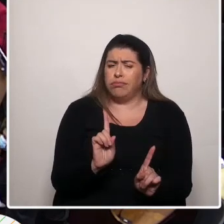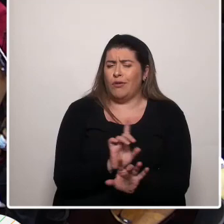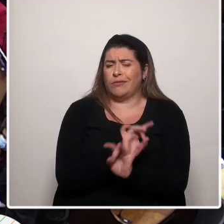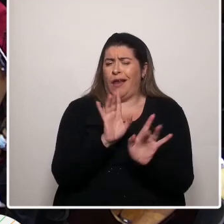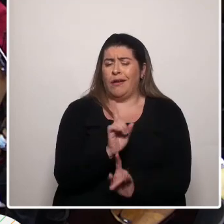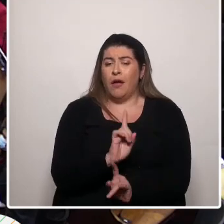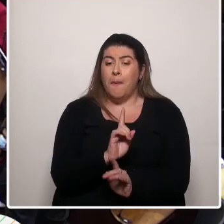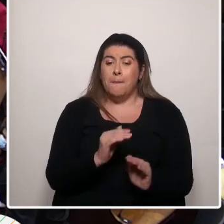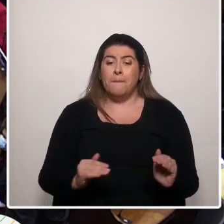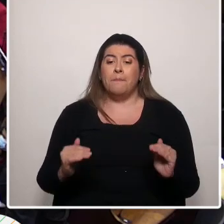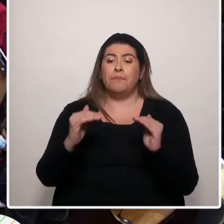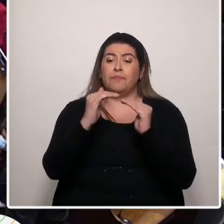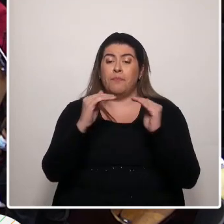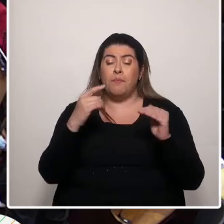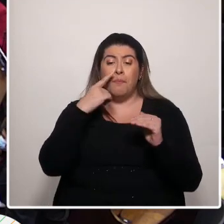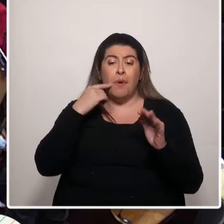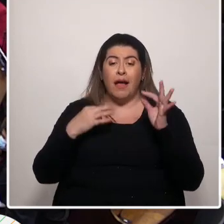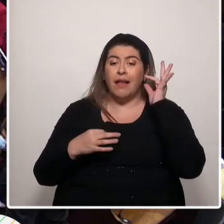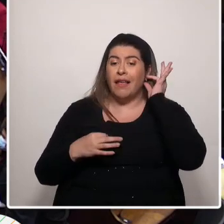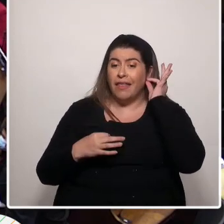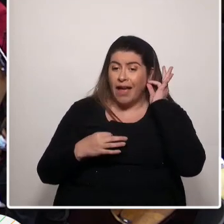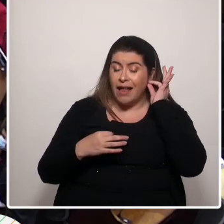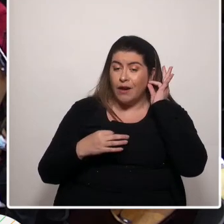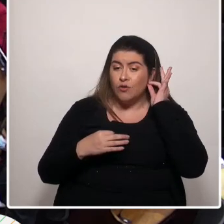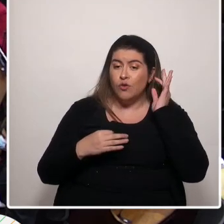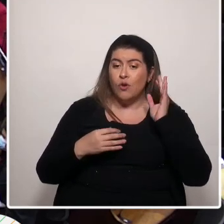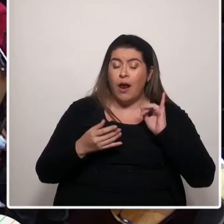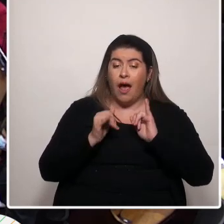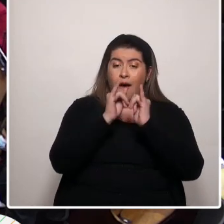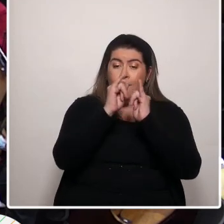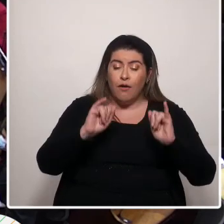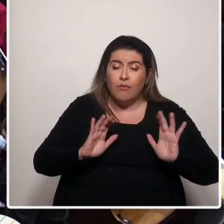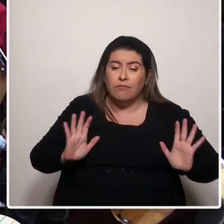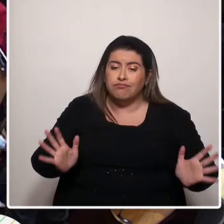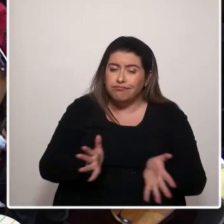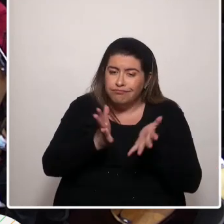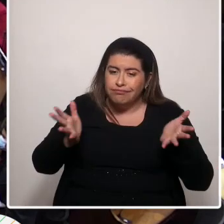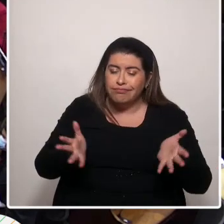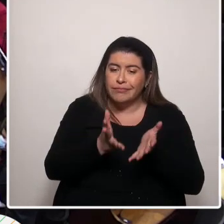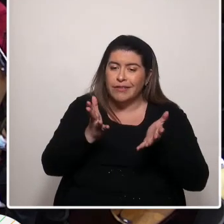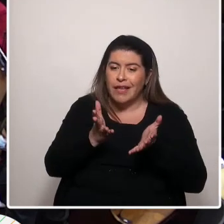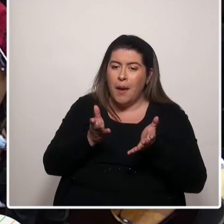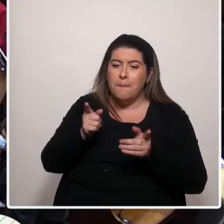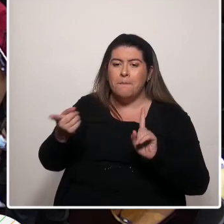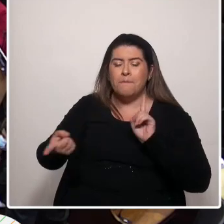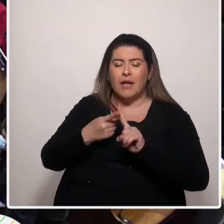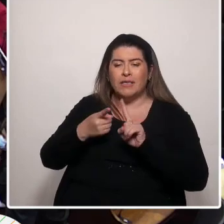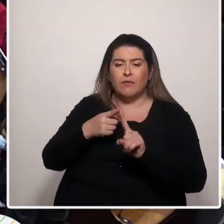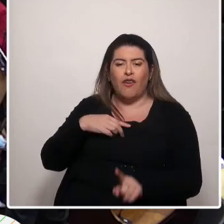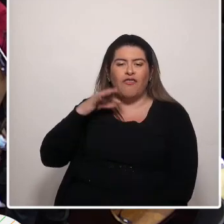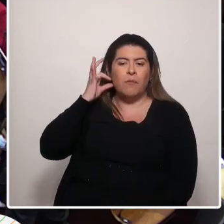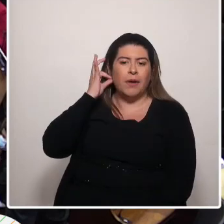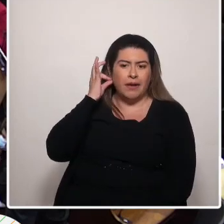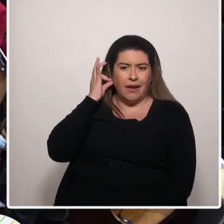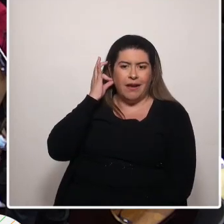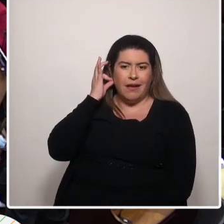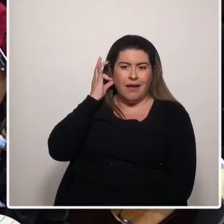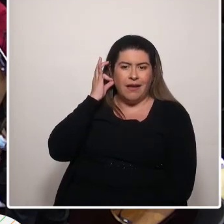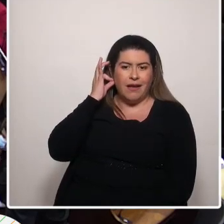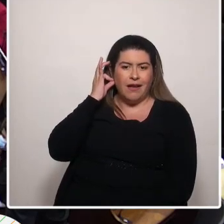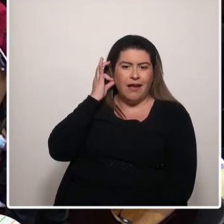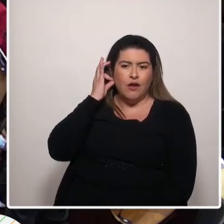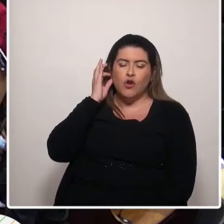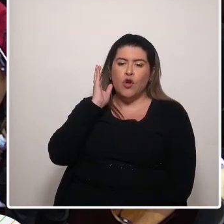paridad, entendida como un mecanismo para incentivar la participación femenina, no puede entenderse como un